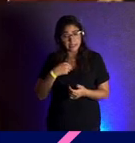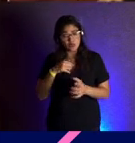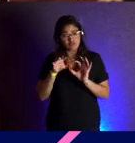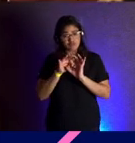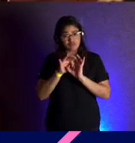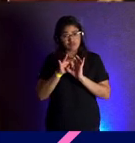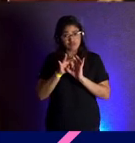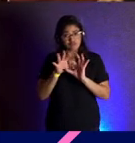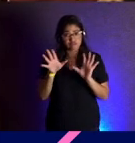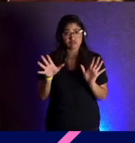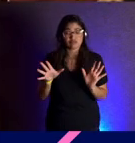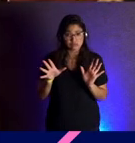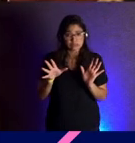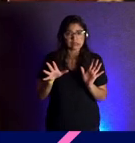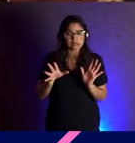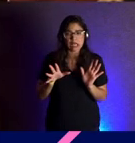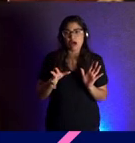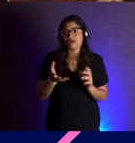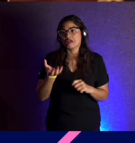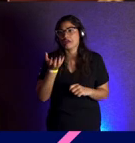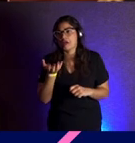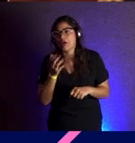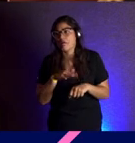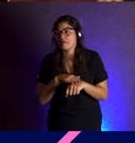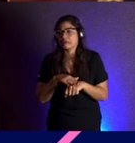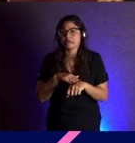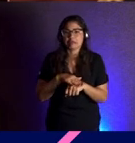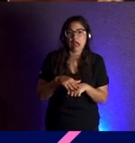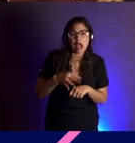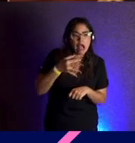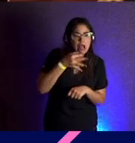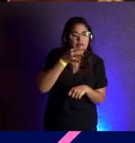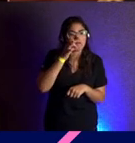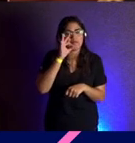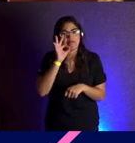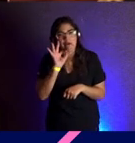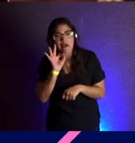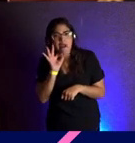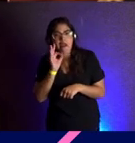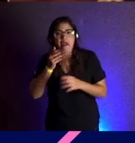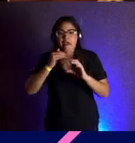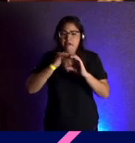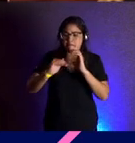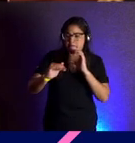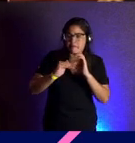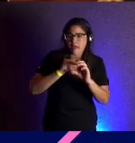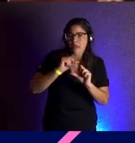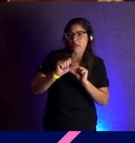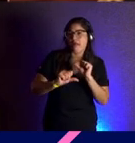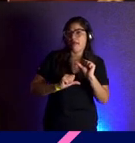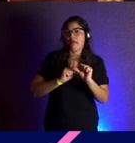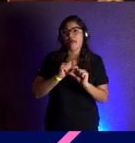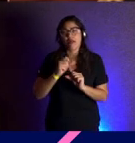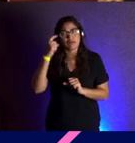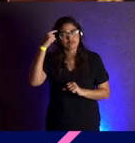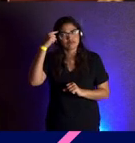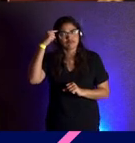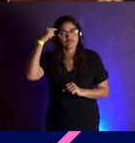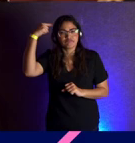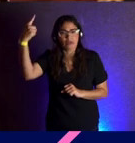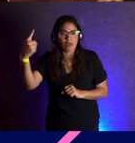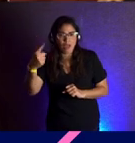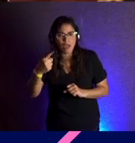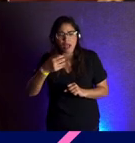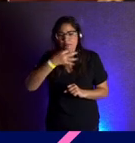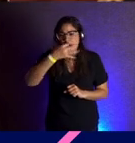disposição para quem quiser conversar no café, trocar e-mail e trocar ideia, também estou à